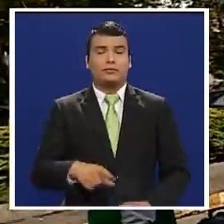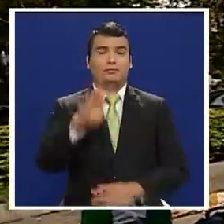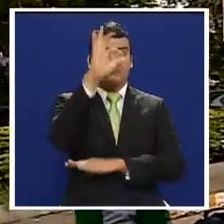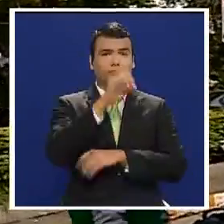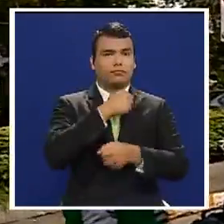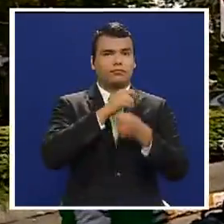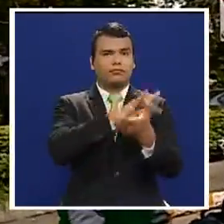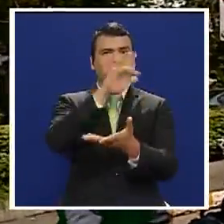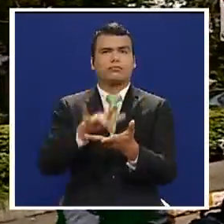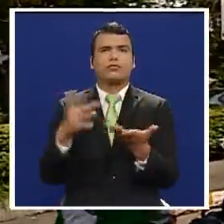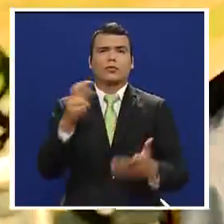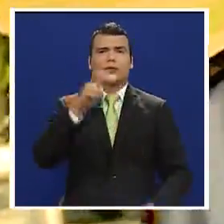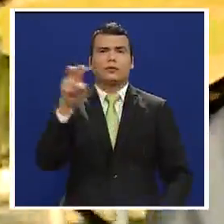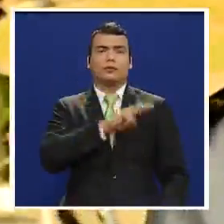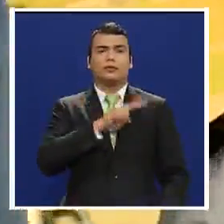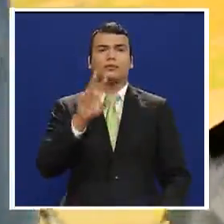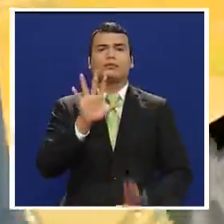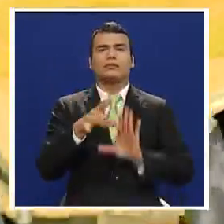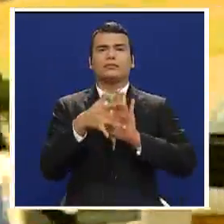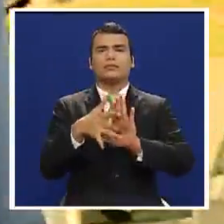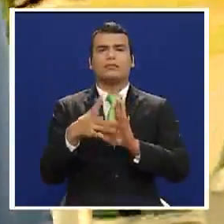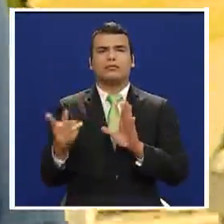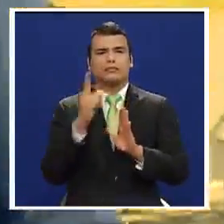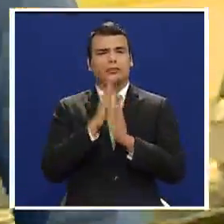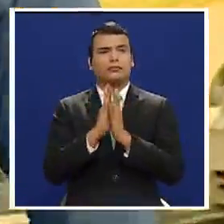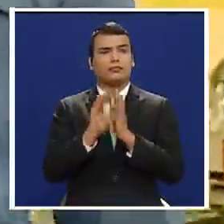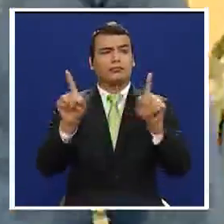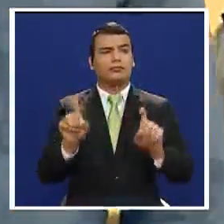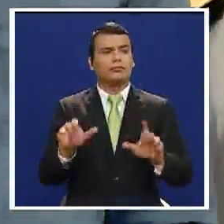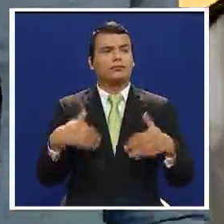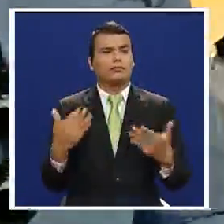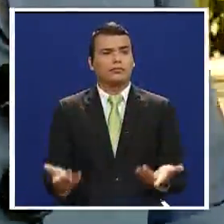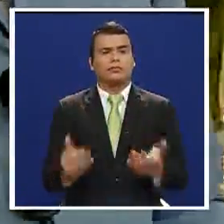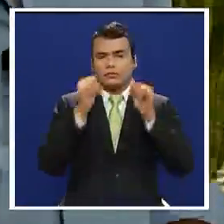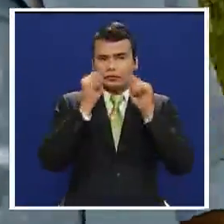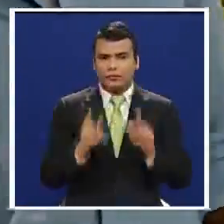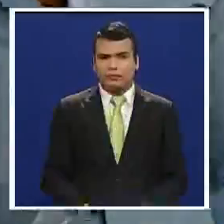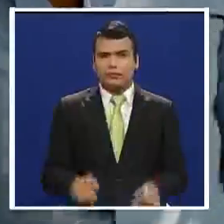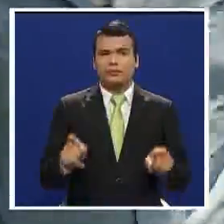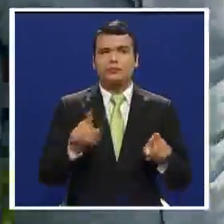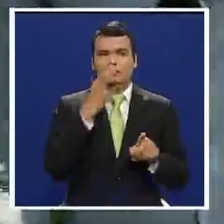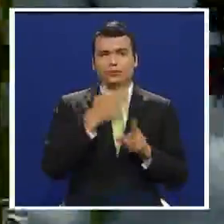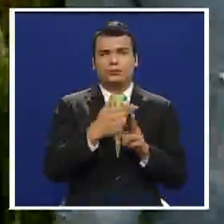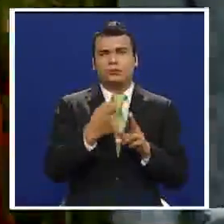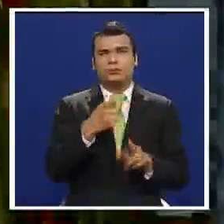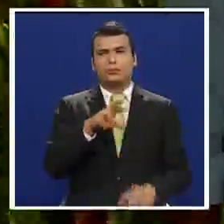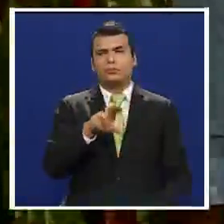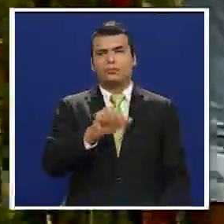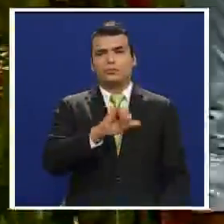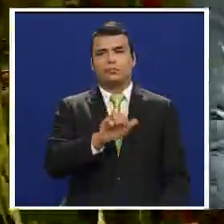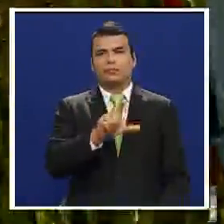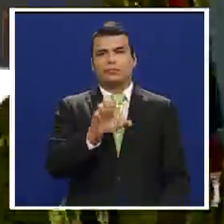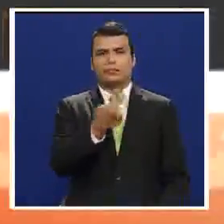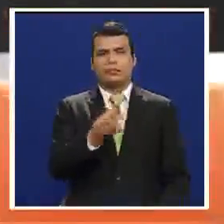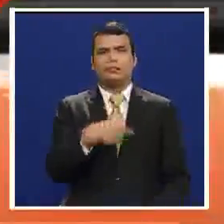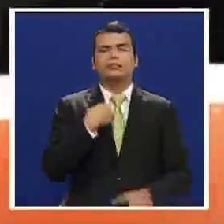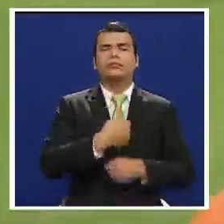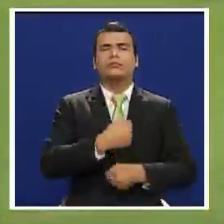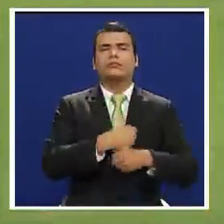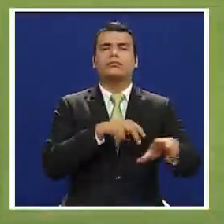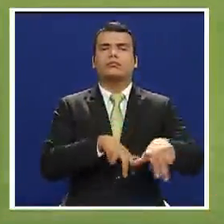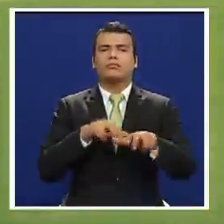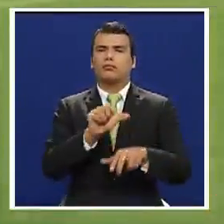operaciones especiales buscan a la periodista Salud Hernández. Desconcierto en la región. Aumentan las cifras de violencia en contra de las